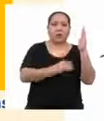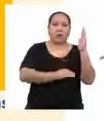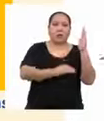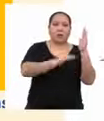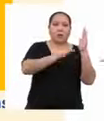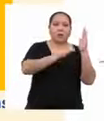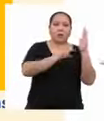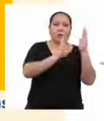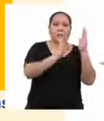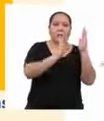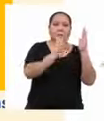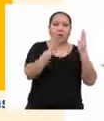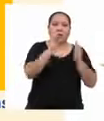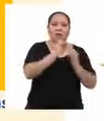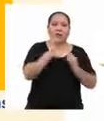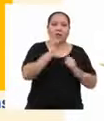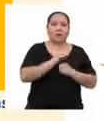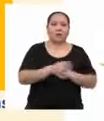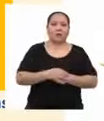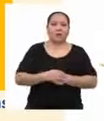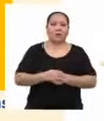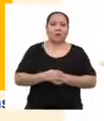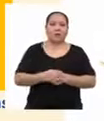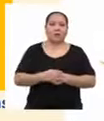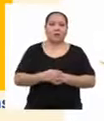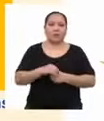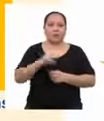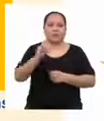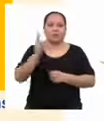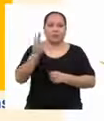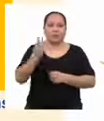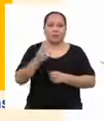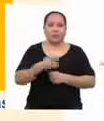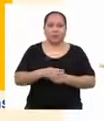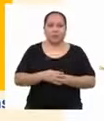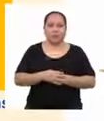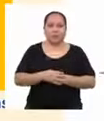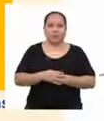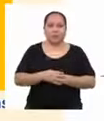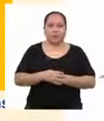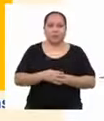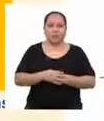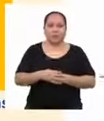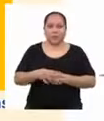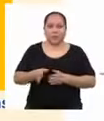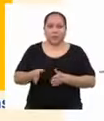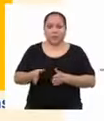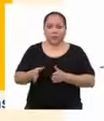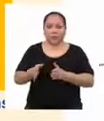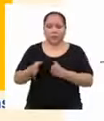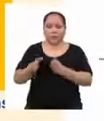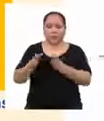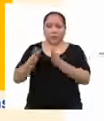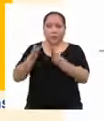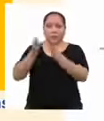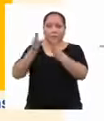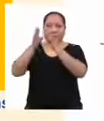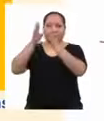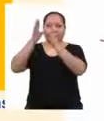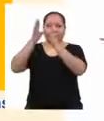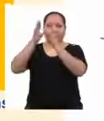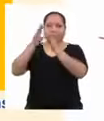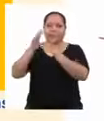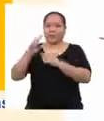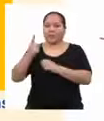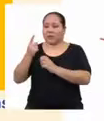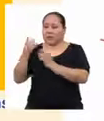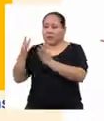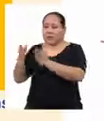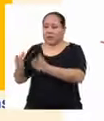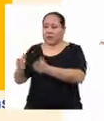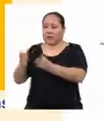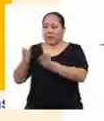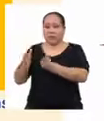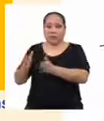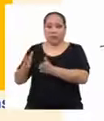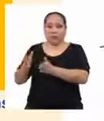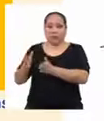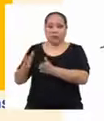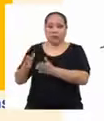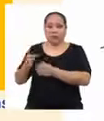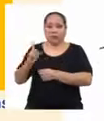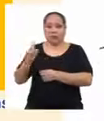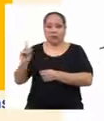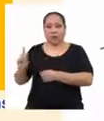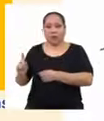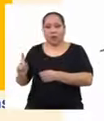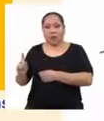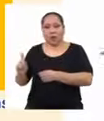es 6%. La segunda columna del histograma es el segundo intervalo de clase en el eje horizontal, que